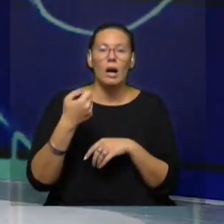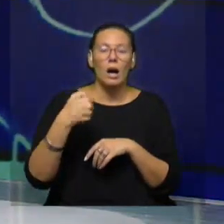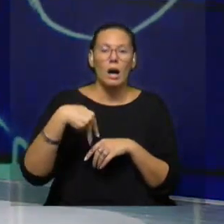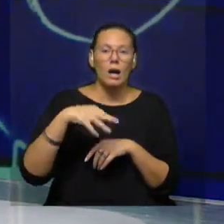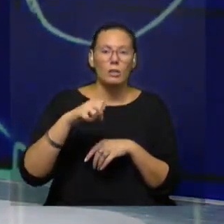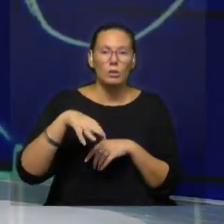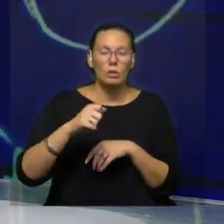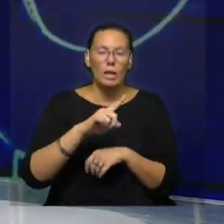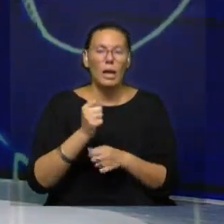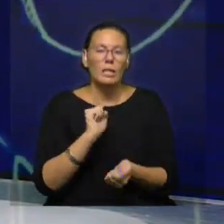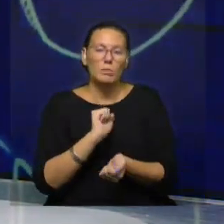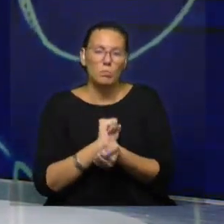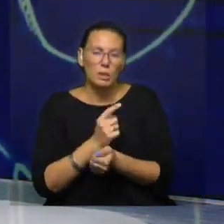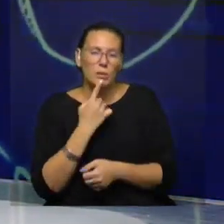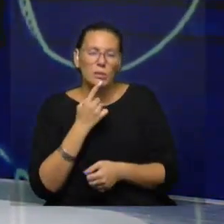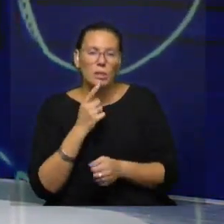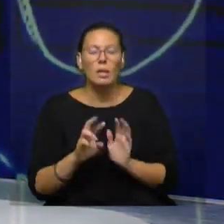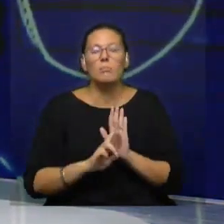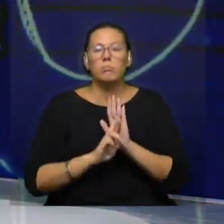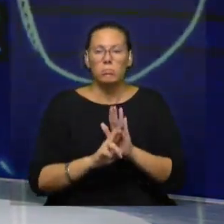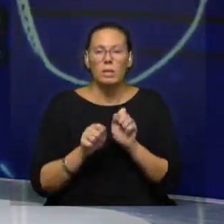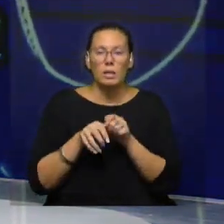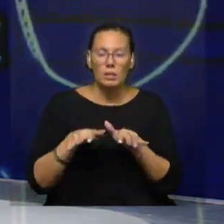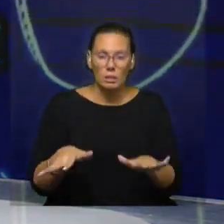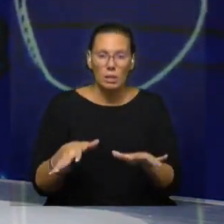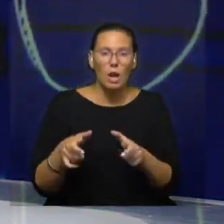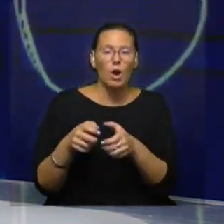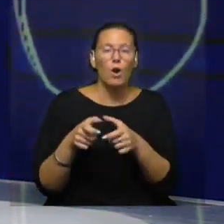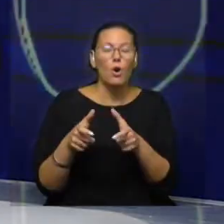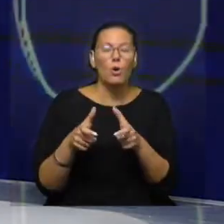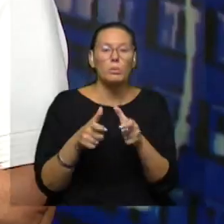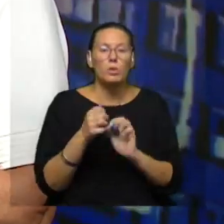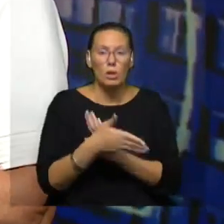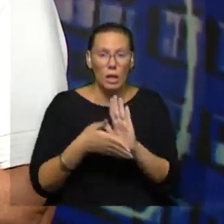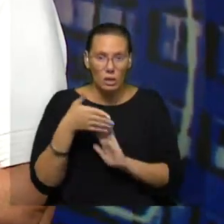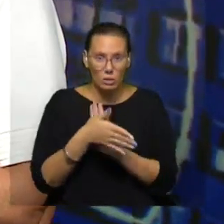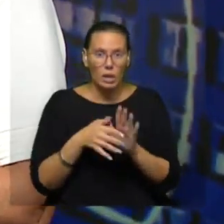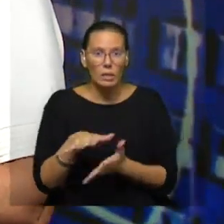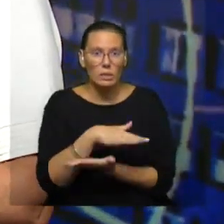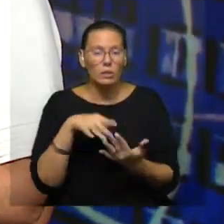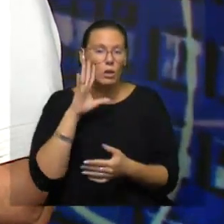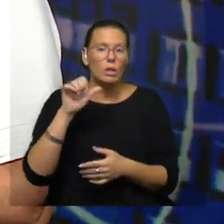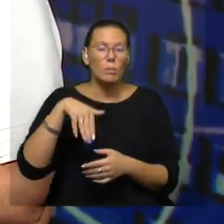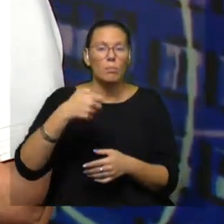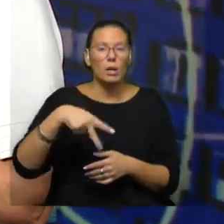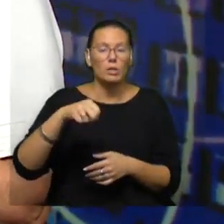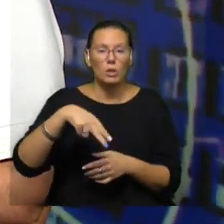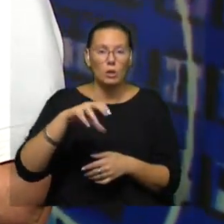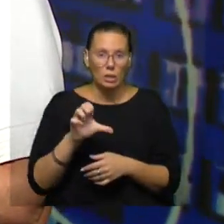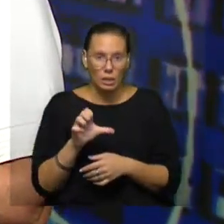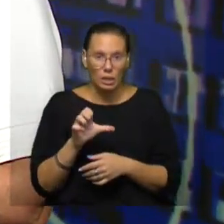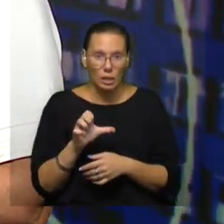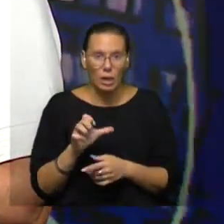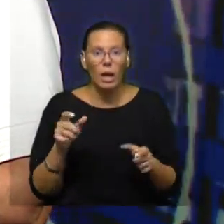que es expresa política y delegada de la red en la Comisión Nacional Honoraria de Sitios de Memoria, y Mateo Mañone, que integra la mesa coordinadora de la